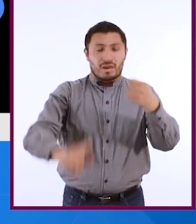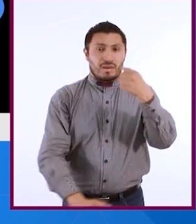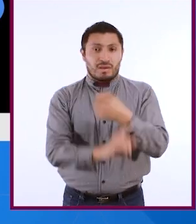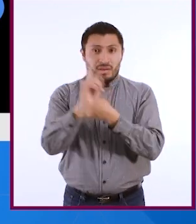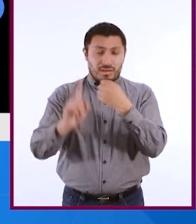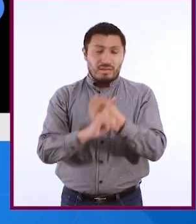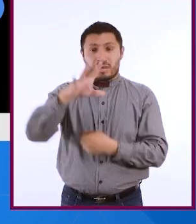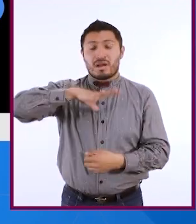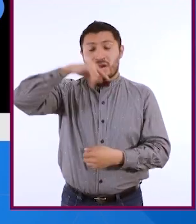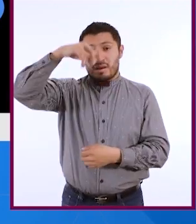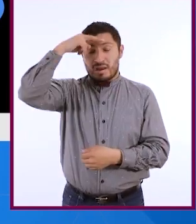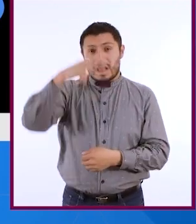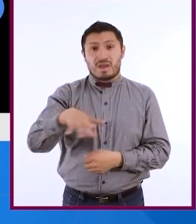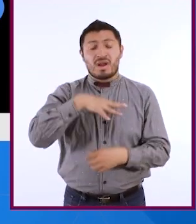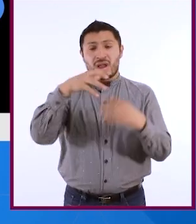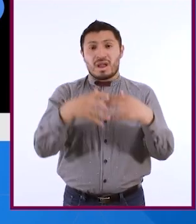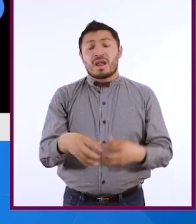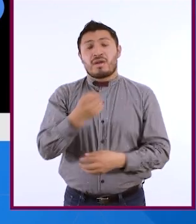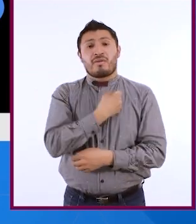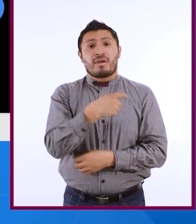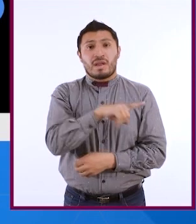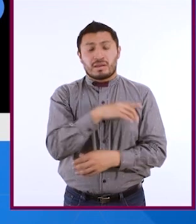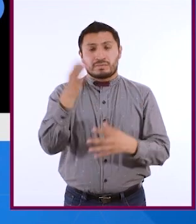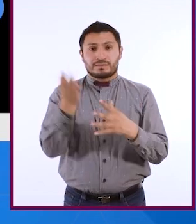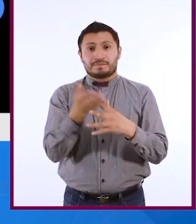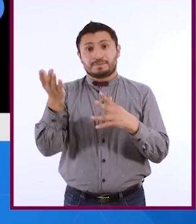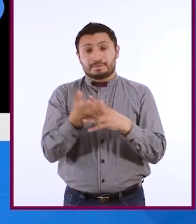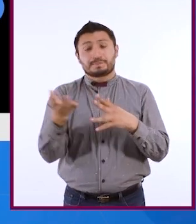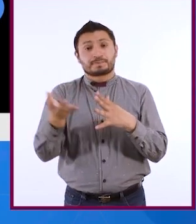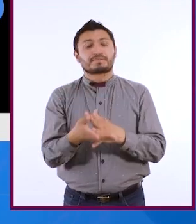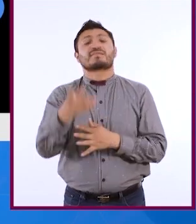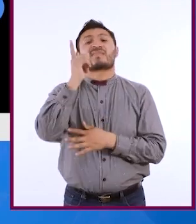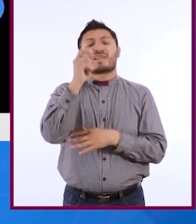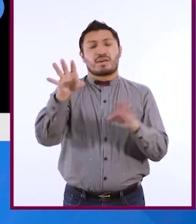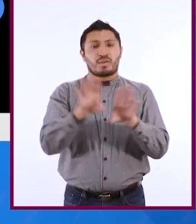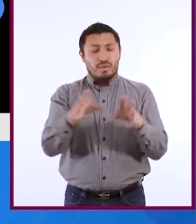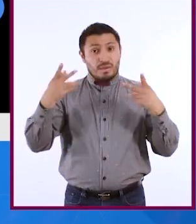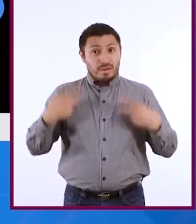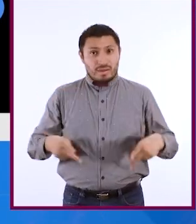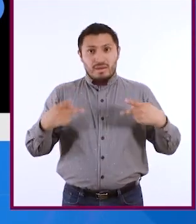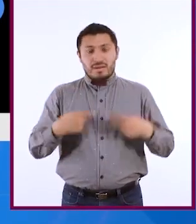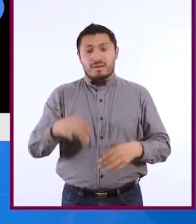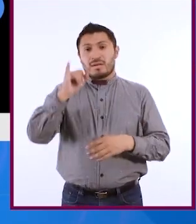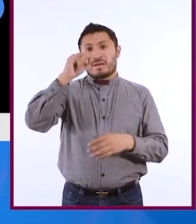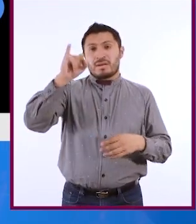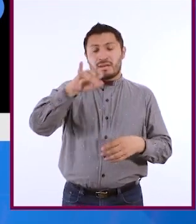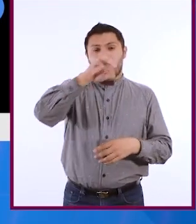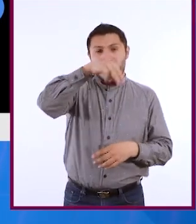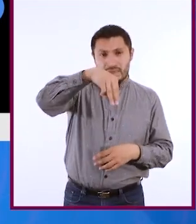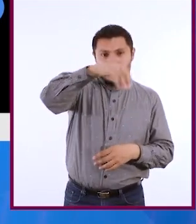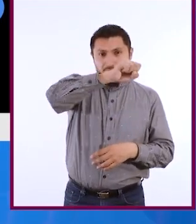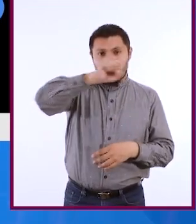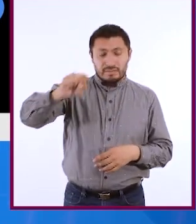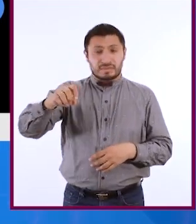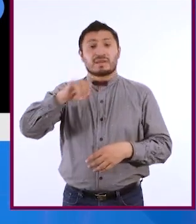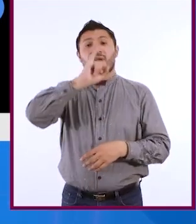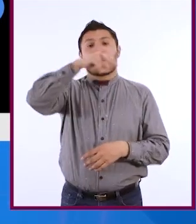que tenemos en México es un sistema de salud muy fragmentado, es decir, que pues hay personas que están en el IMSS, hay personas que están en